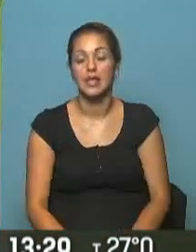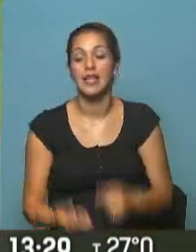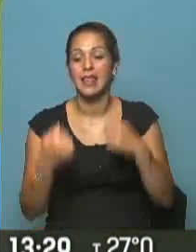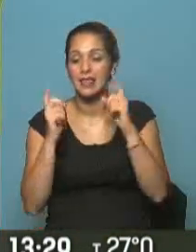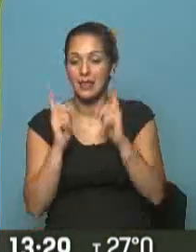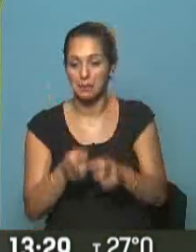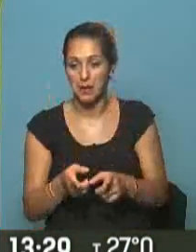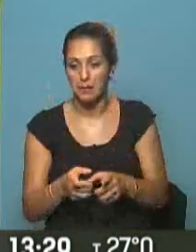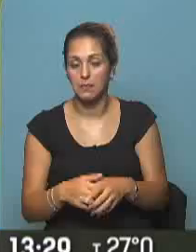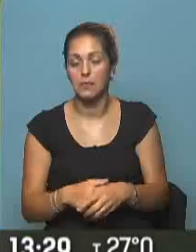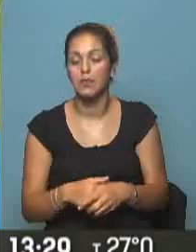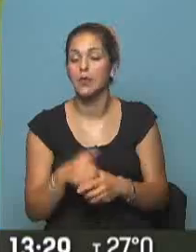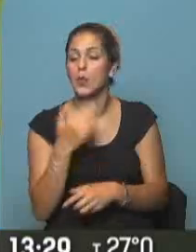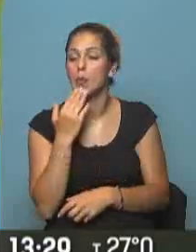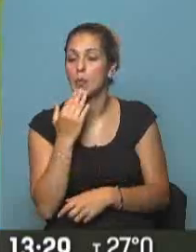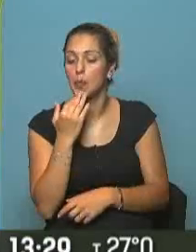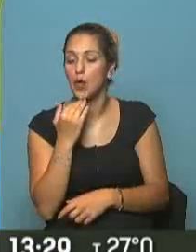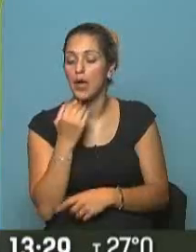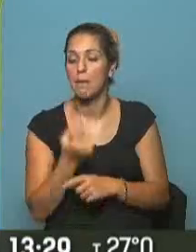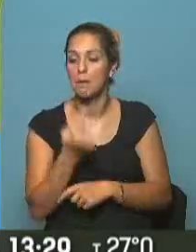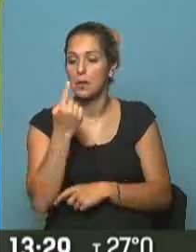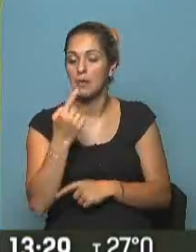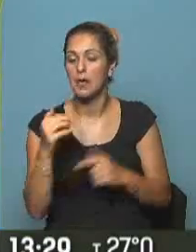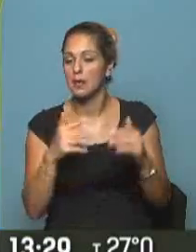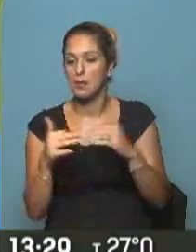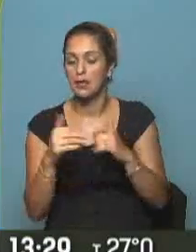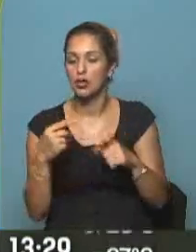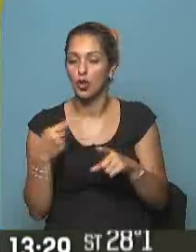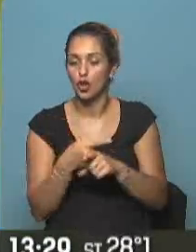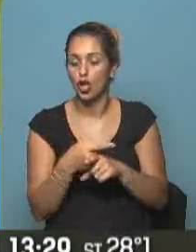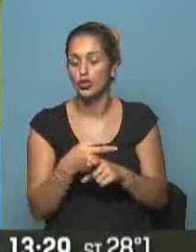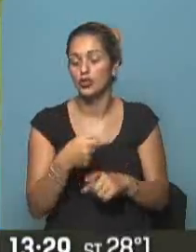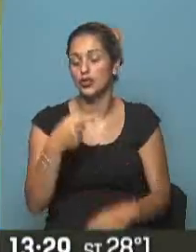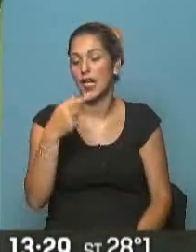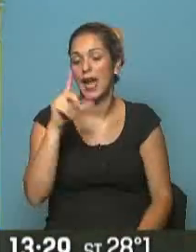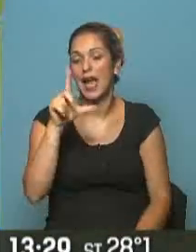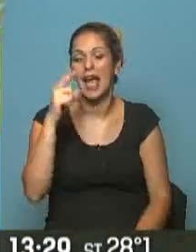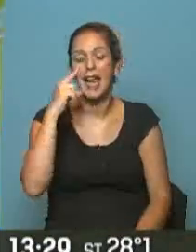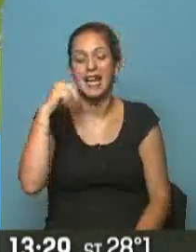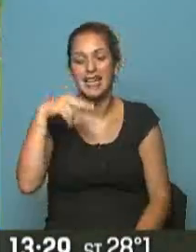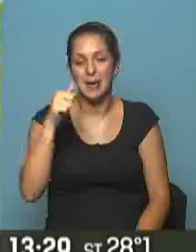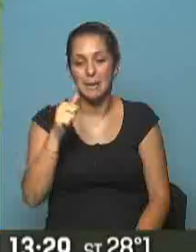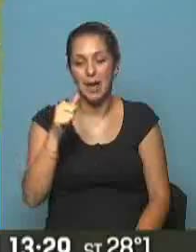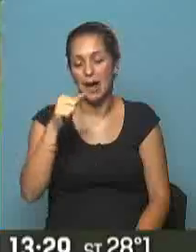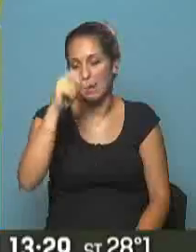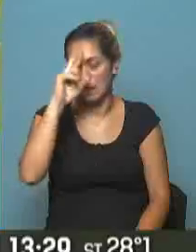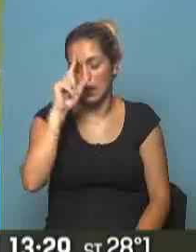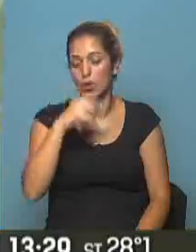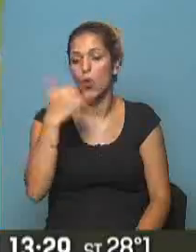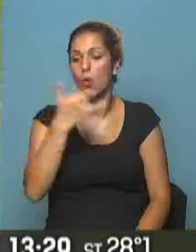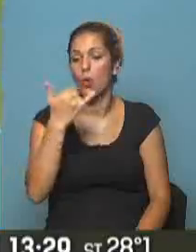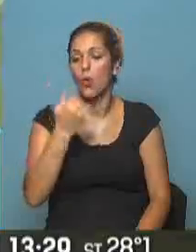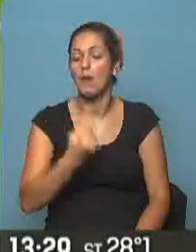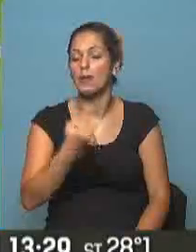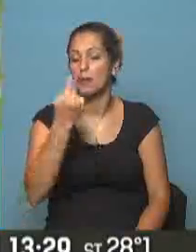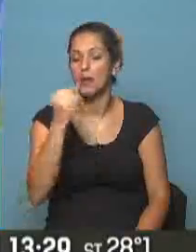Además, Boca Juniors juega su primer partido contra Alianza Lima en Perú el jueves 1 de marzo